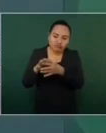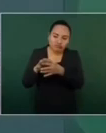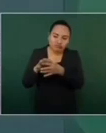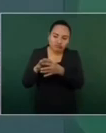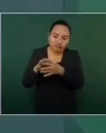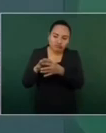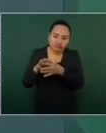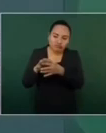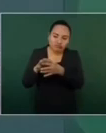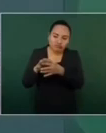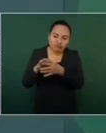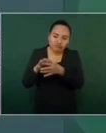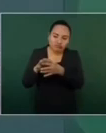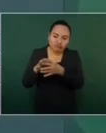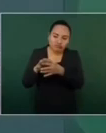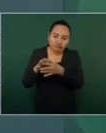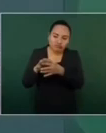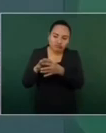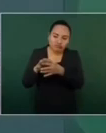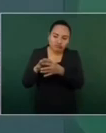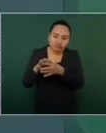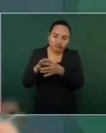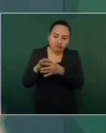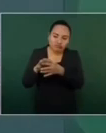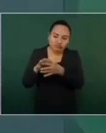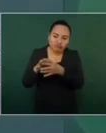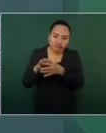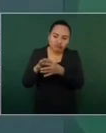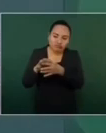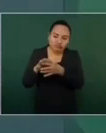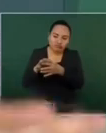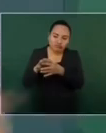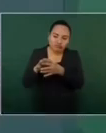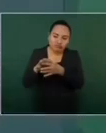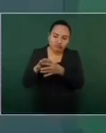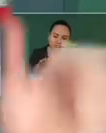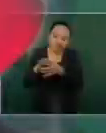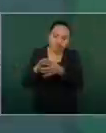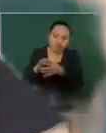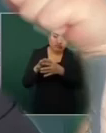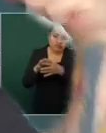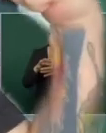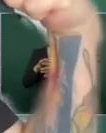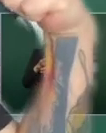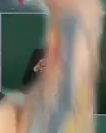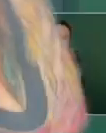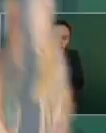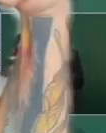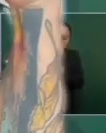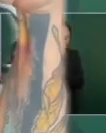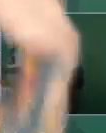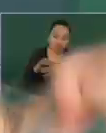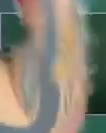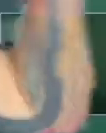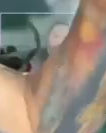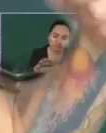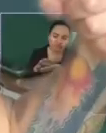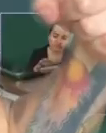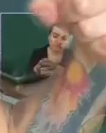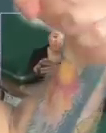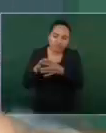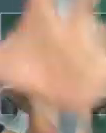del mexicano actual en la mayoría. 29, 30 y tantos, aquí estamos, bien fortototes